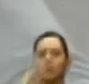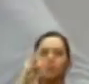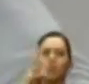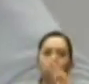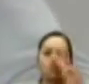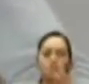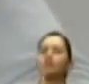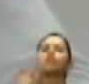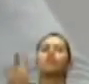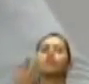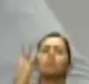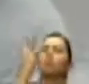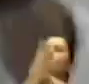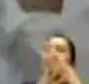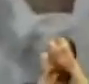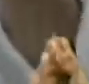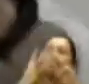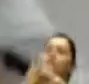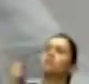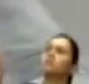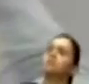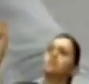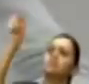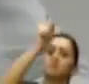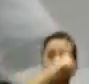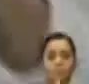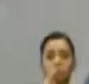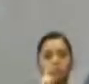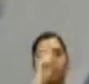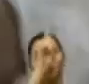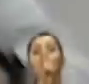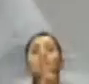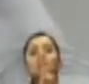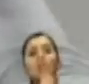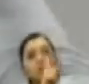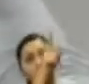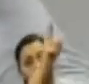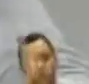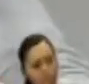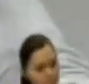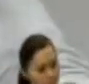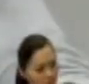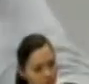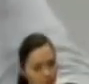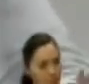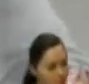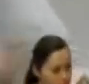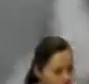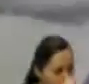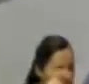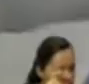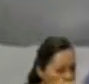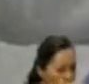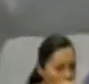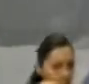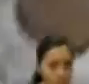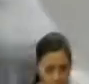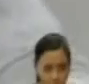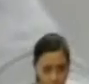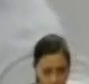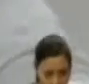visitar pues, los servicios de inteligencia? Vaya a hacer eso en Estados Unidos, vaya a hacer eso en Europa. Eso se hace solo en Ecuador, vaya a hacerlo en